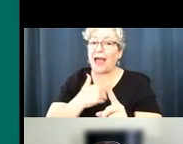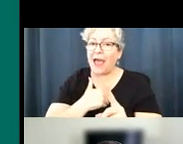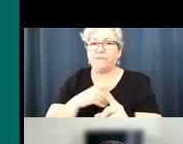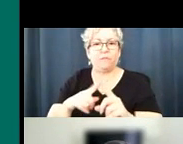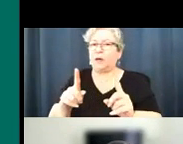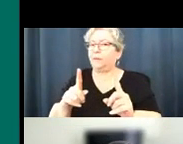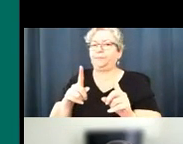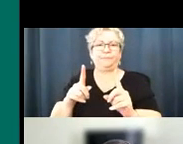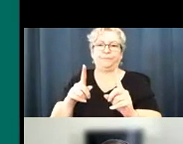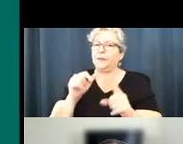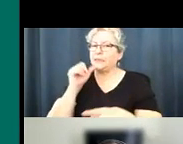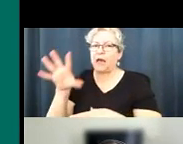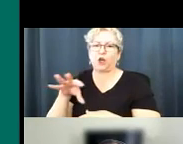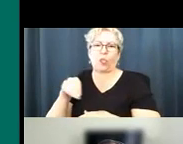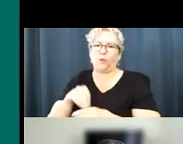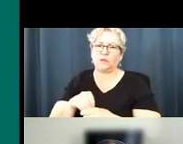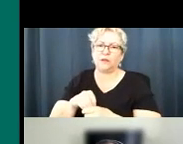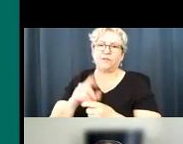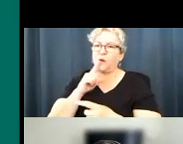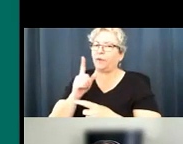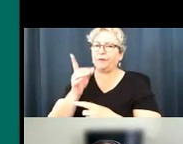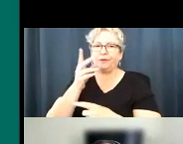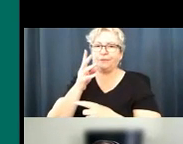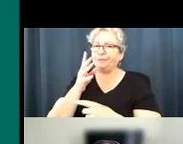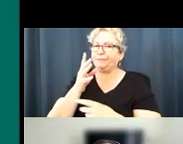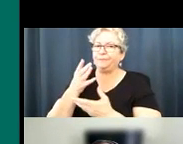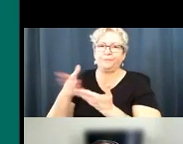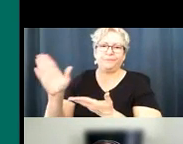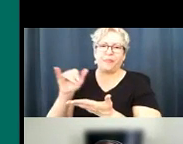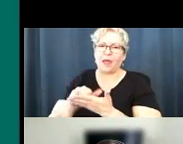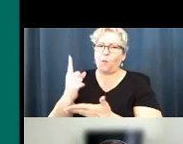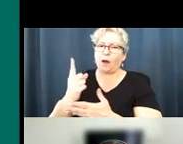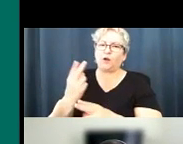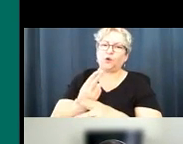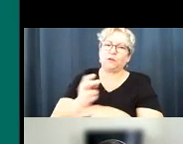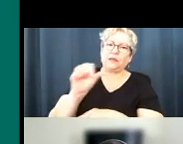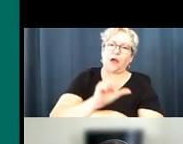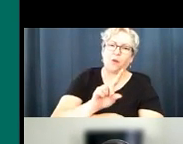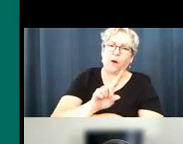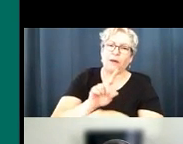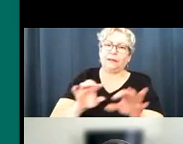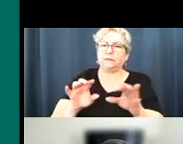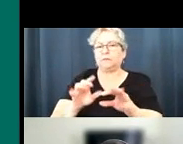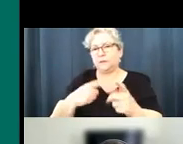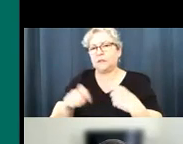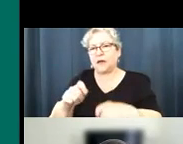algo chévere de tener, pero no es inclusivo, entonces no lo vamos a usar. Vamos a usar el otro.